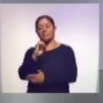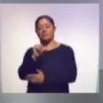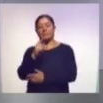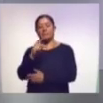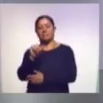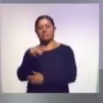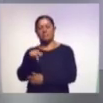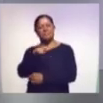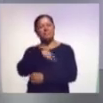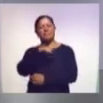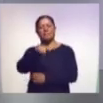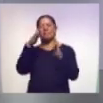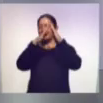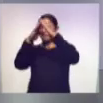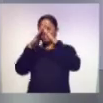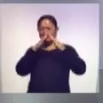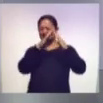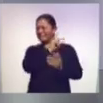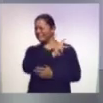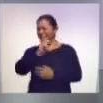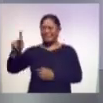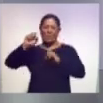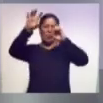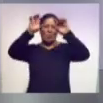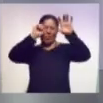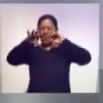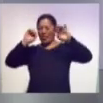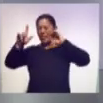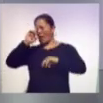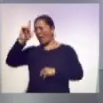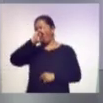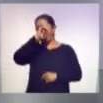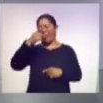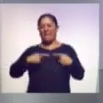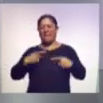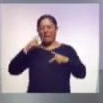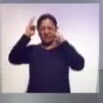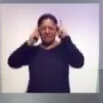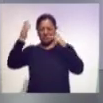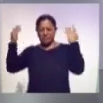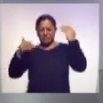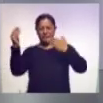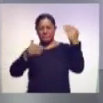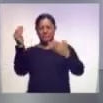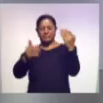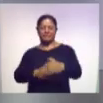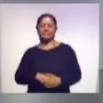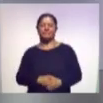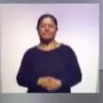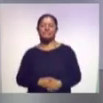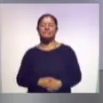son adornadas con luces multicolor para el disfrute de los vecinos y visitantes que lleguen al lugar. Esto